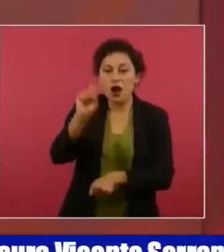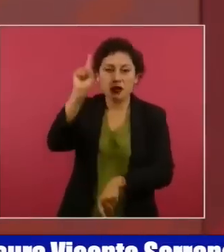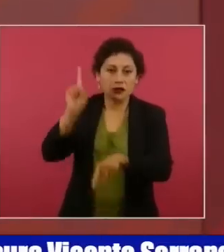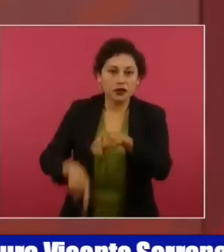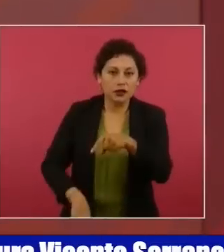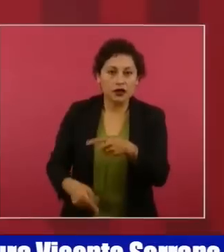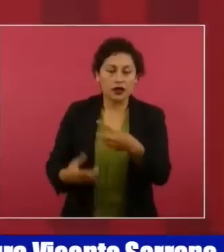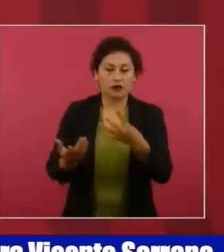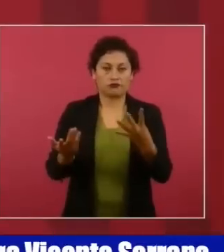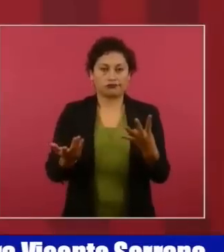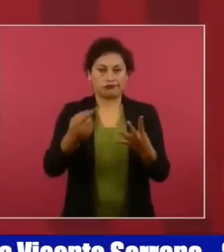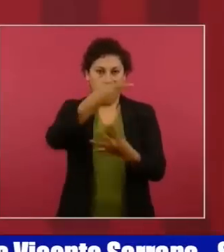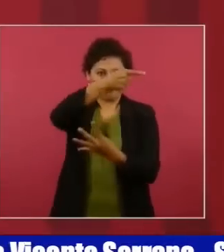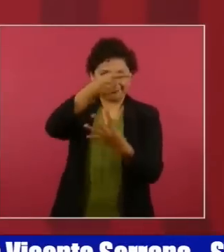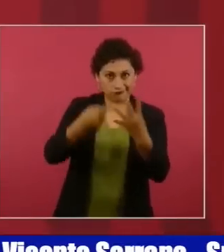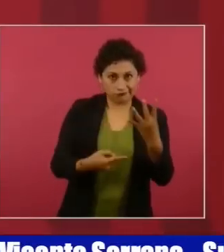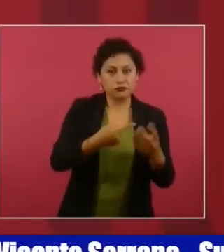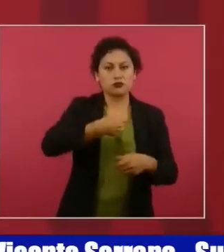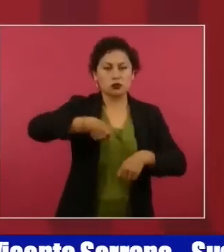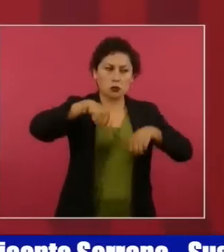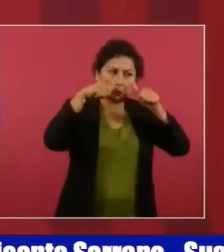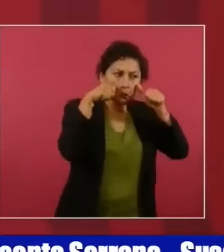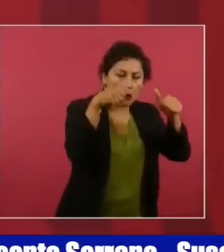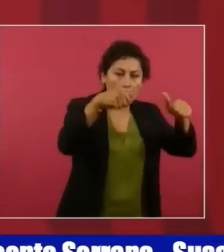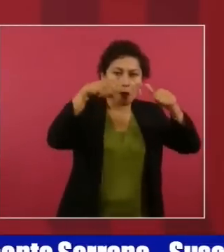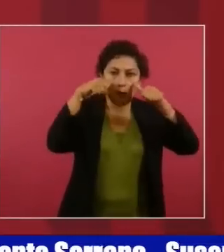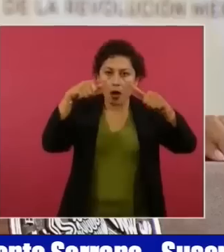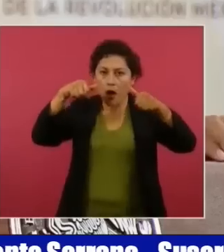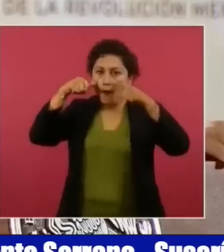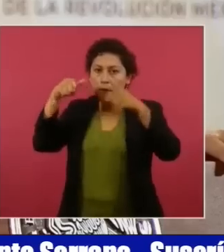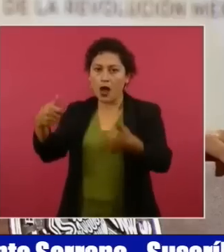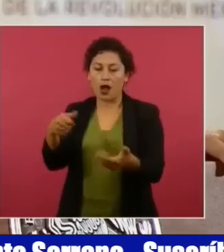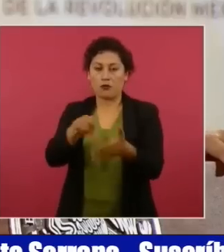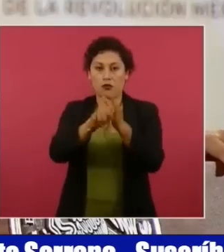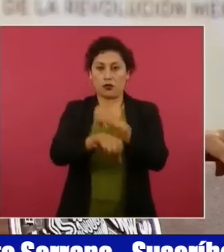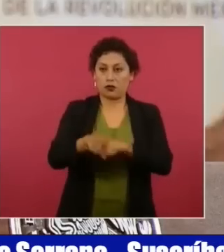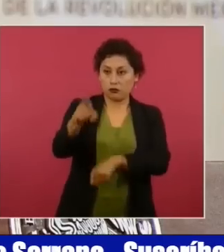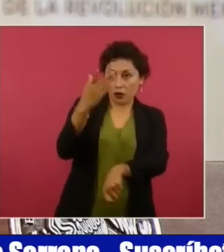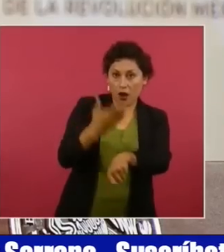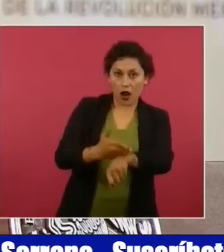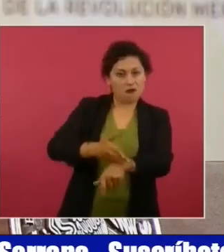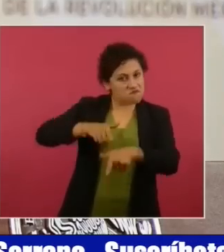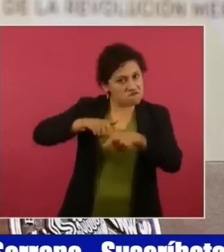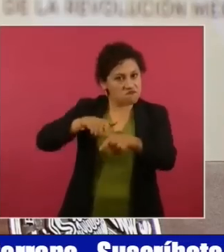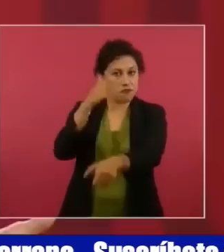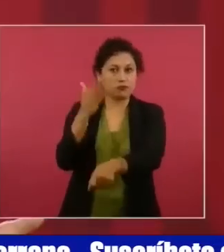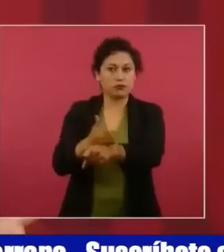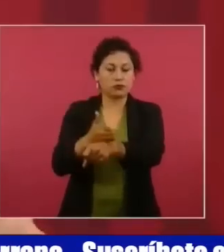haciendo. El que no se permita la impunidad, pero